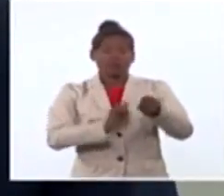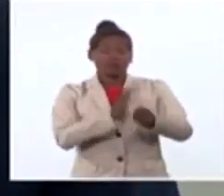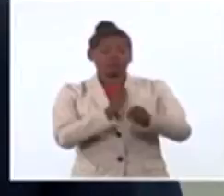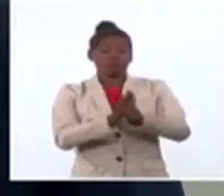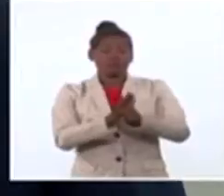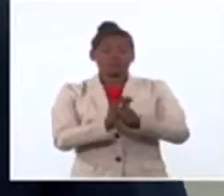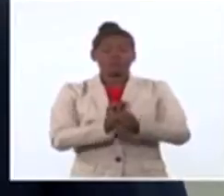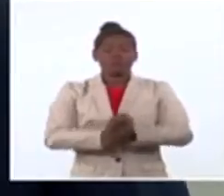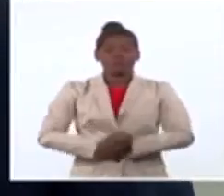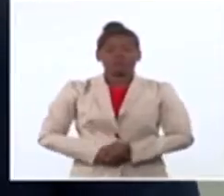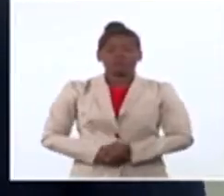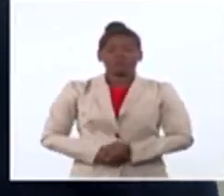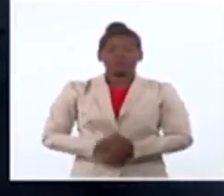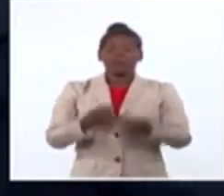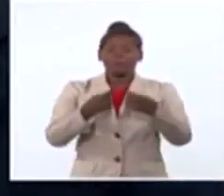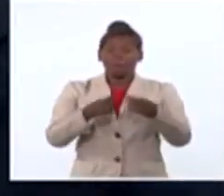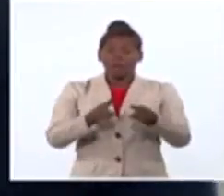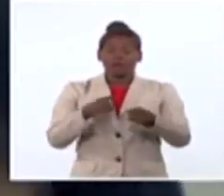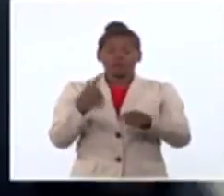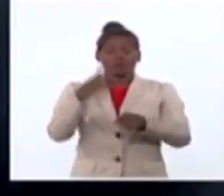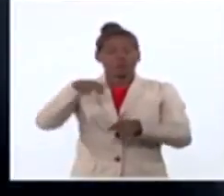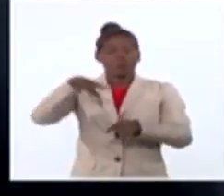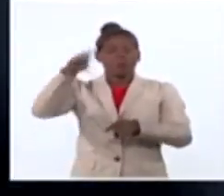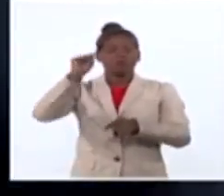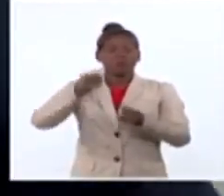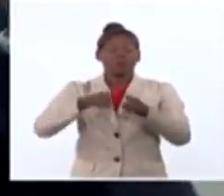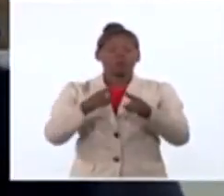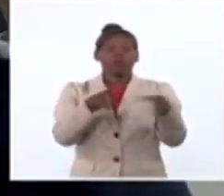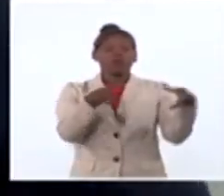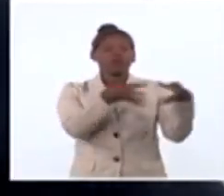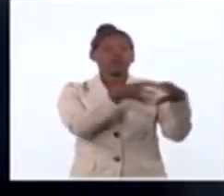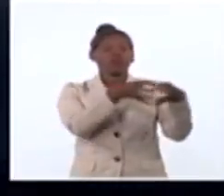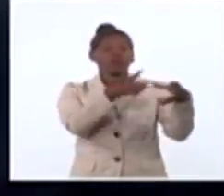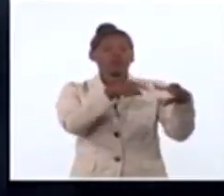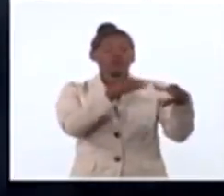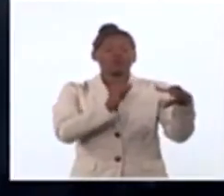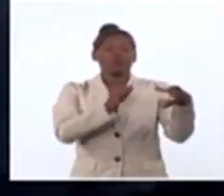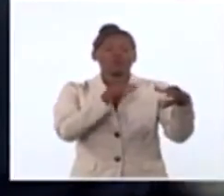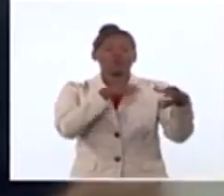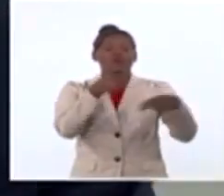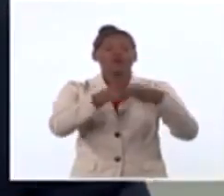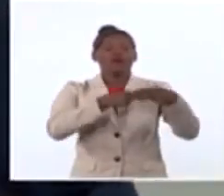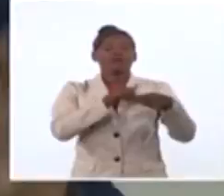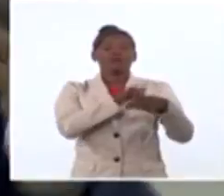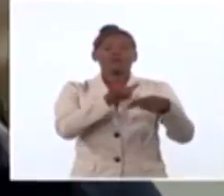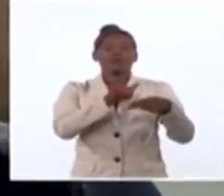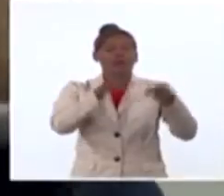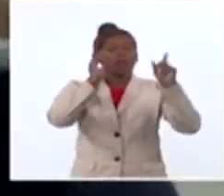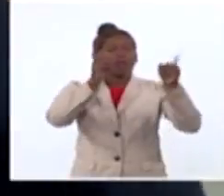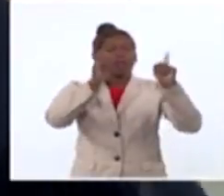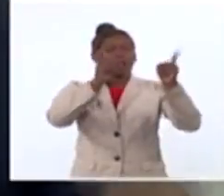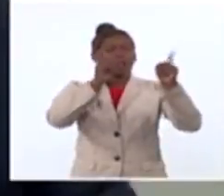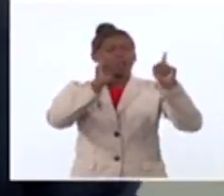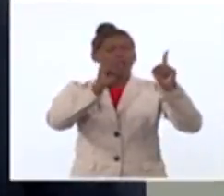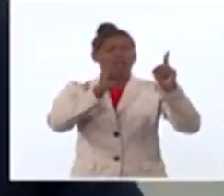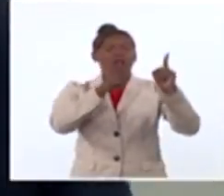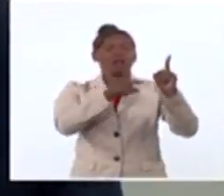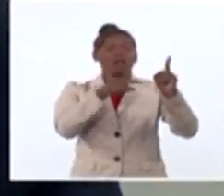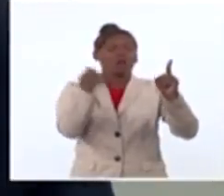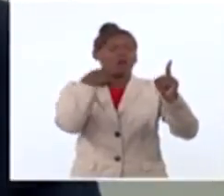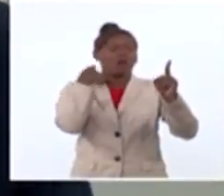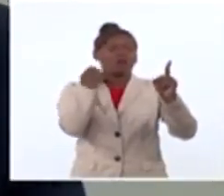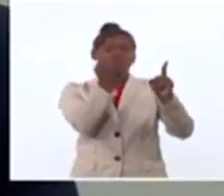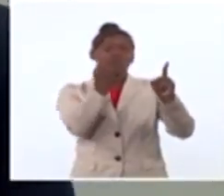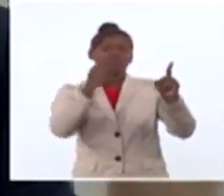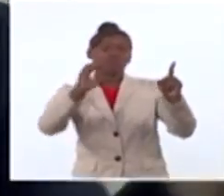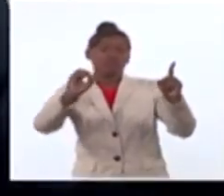del gobierno de los Estados Unidos, que bueno, ha durado ya más de 60 años, releía hace